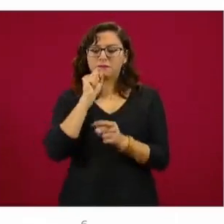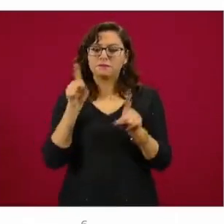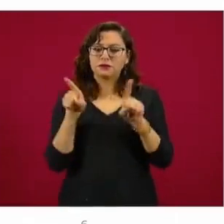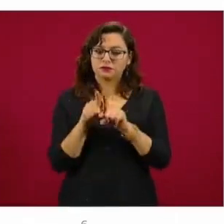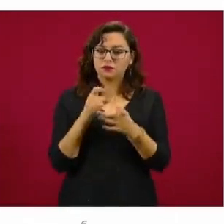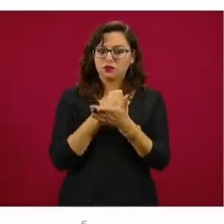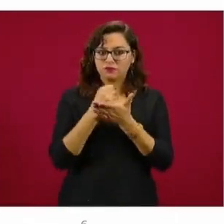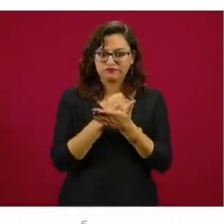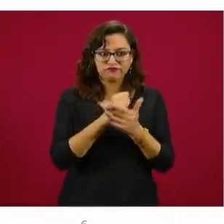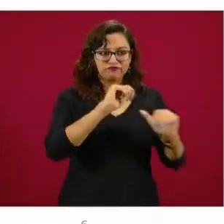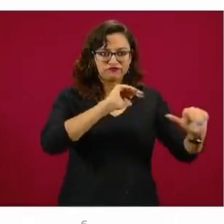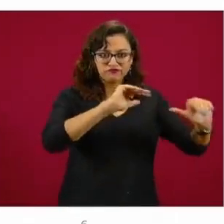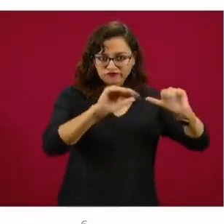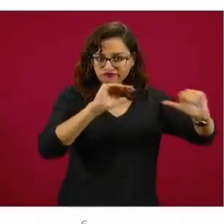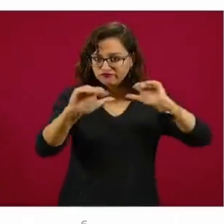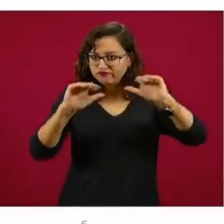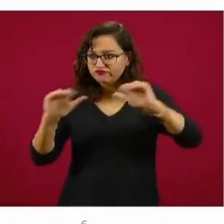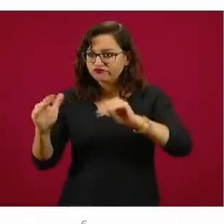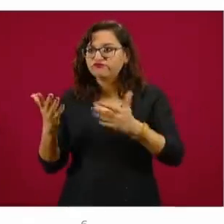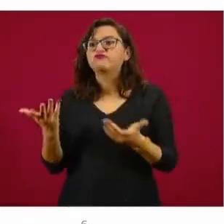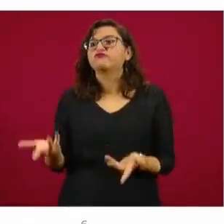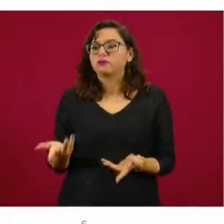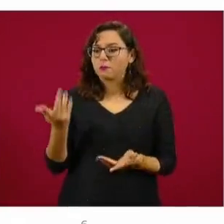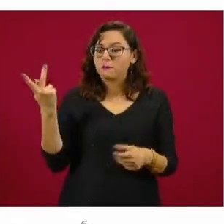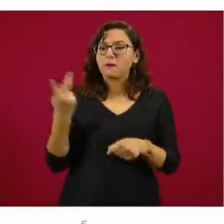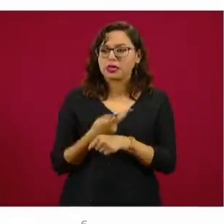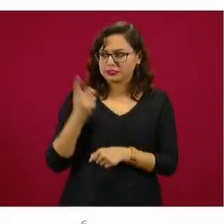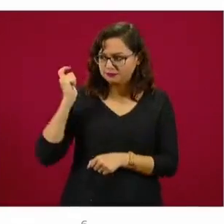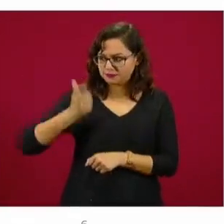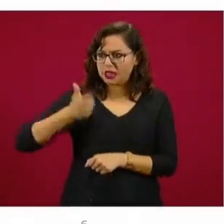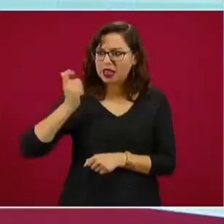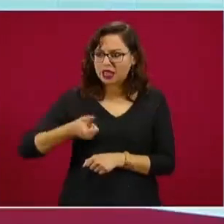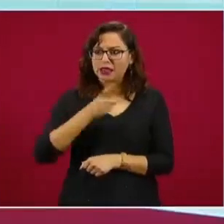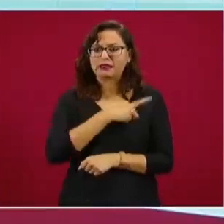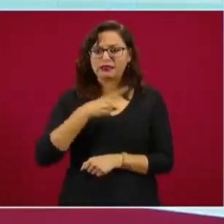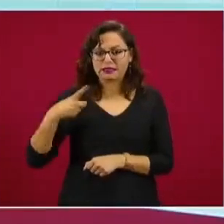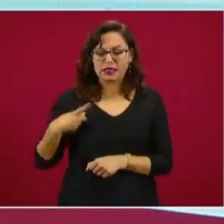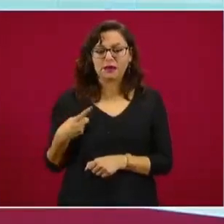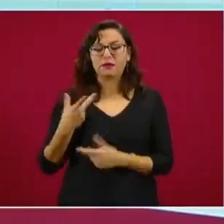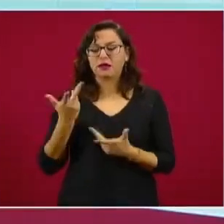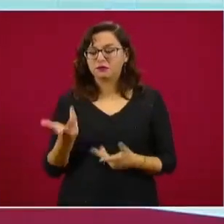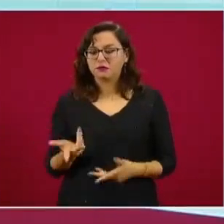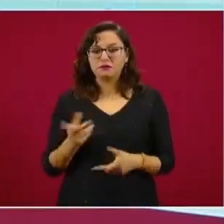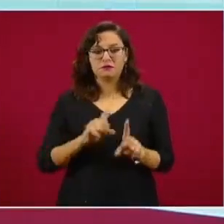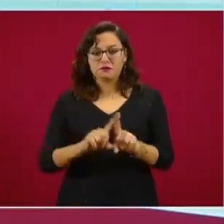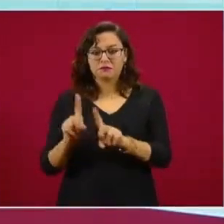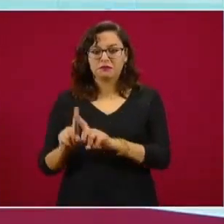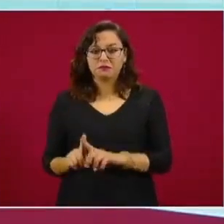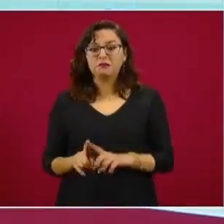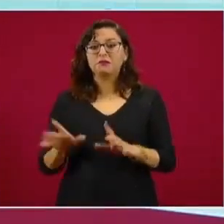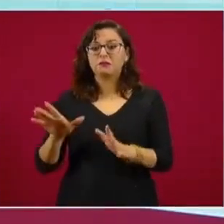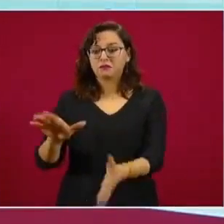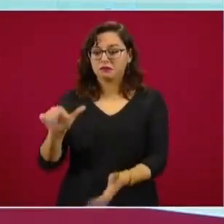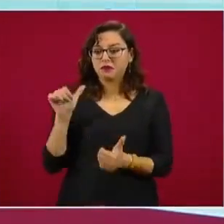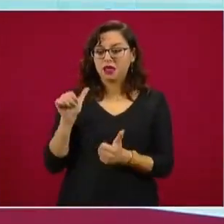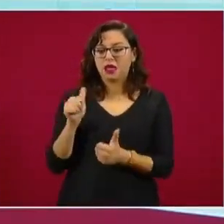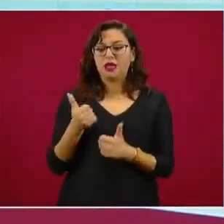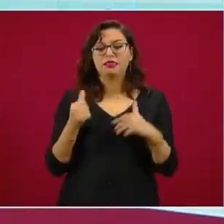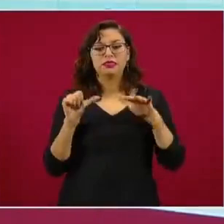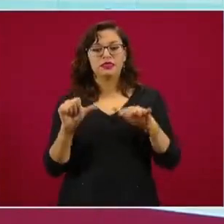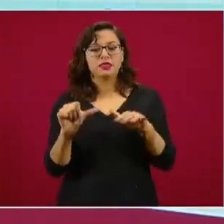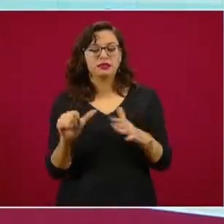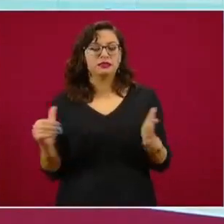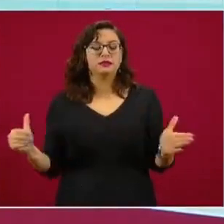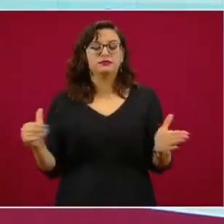que ir a buscar y a tocar a ver dónde están los contribuyentes que deben porque ya perdieron el juicio, etcétera, nos dieron 16,000 millones de